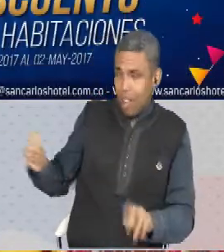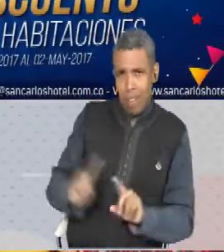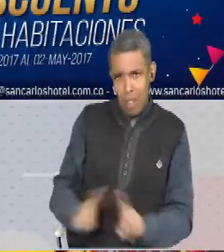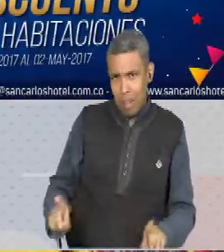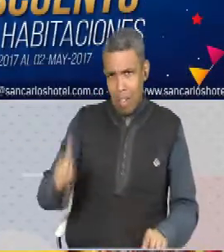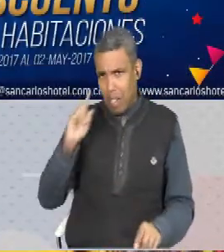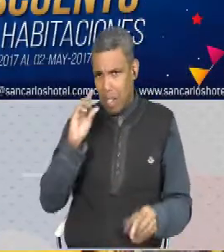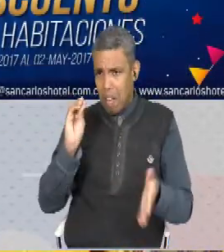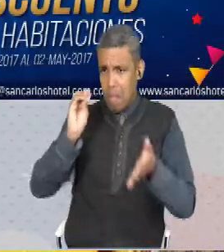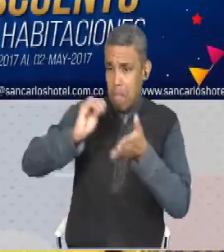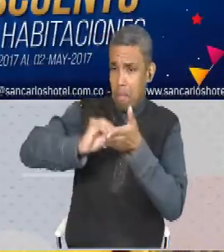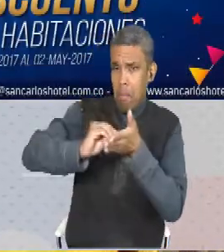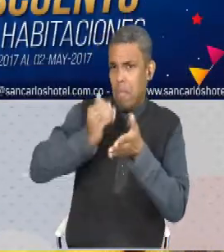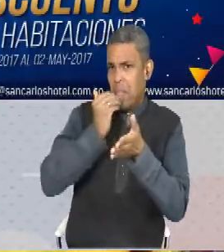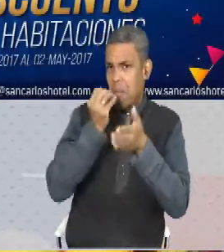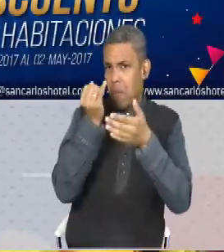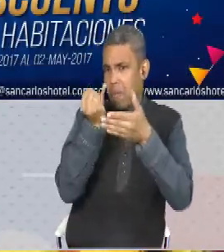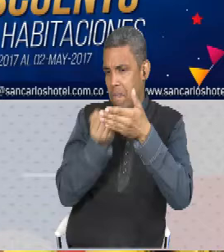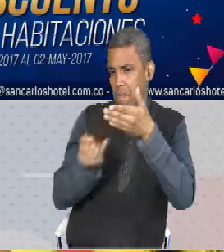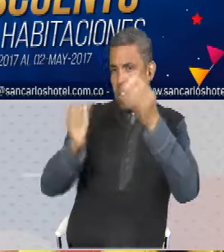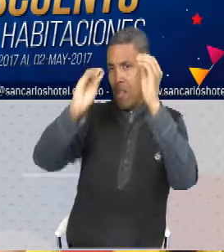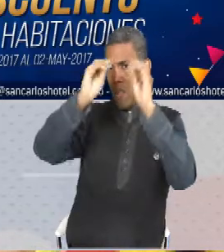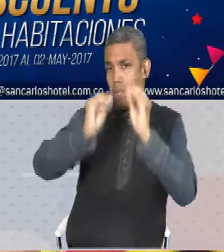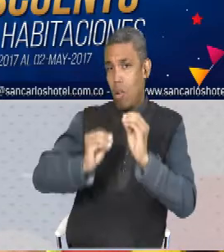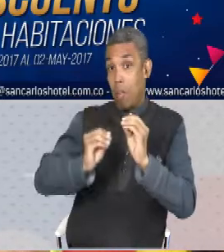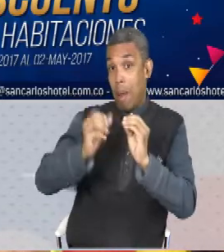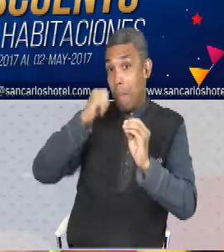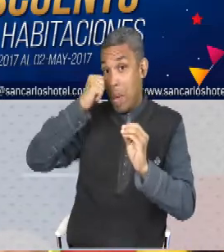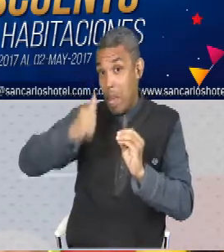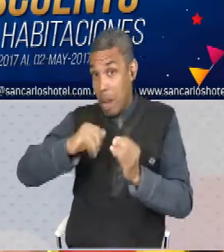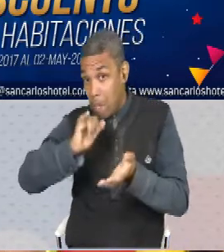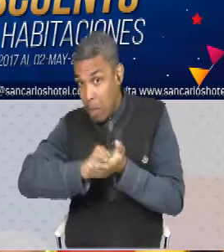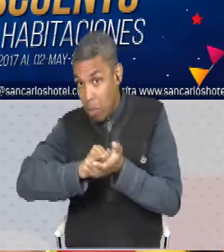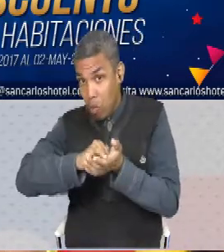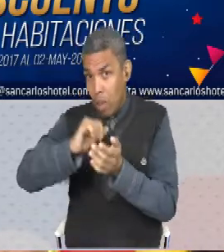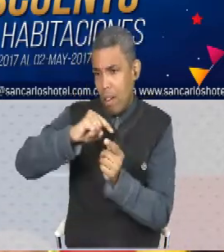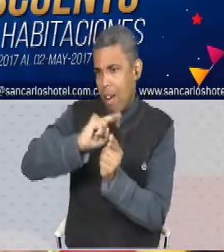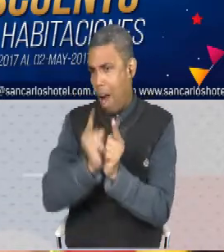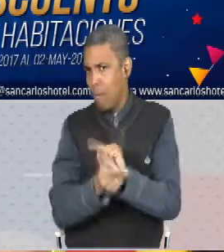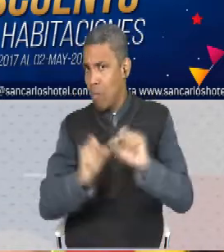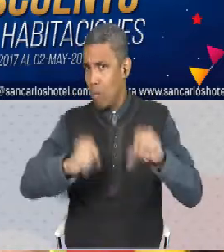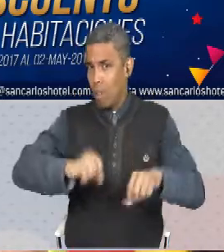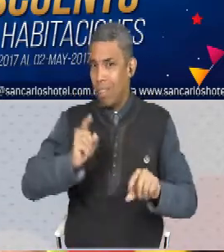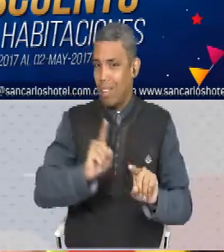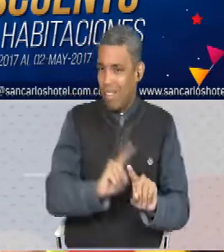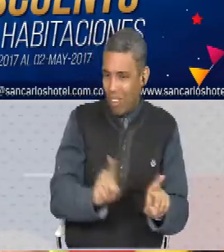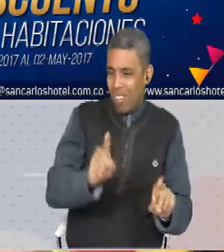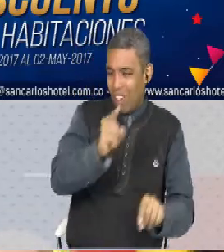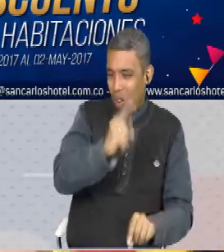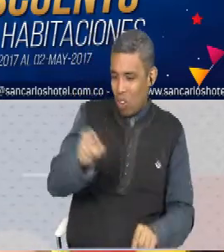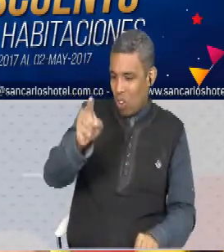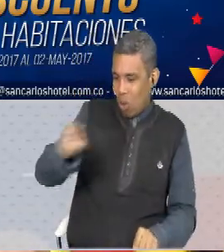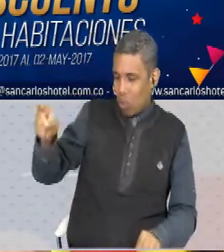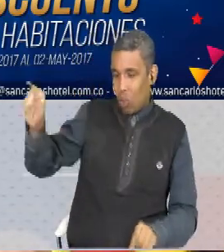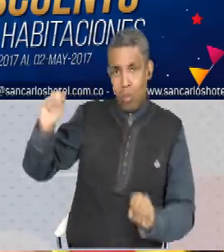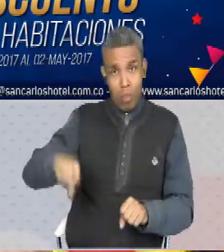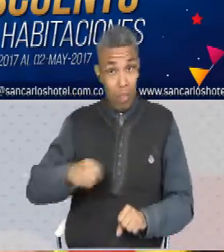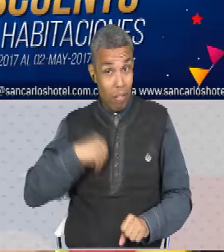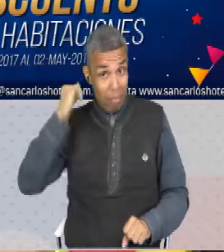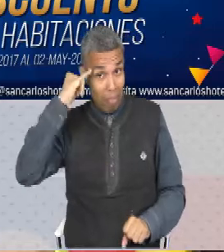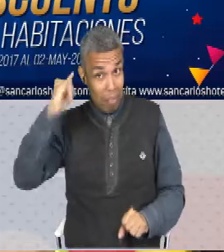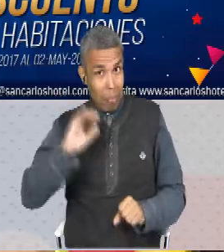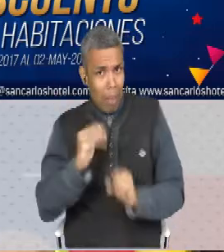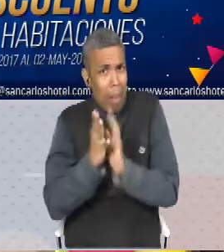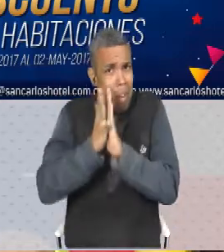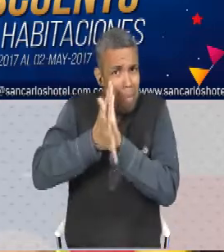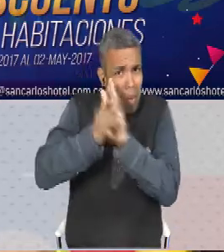tenga una promoción o un día específico, pero cada martes sale una pieza diferente a nivel de gráfica. Puede que tenga que llevar la misma